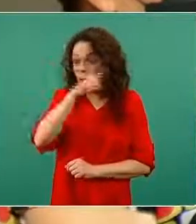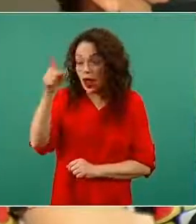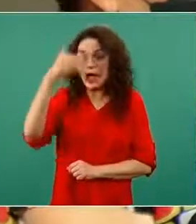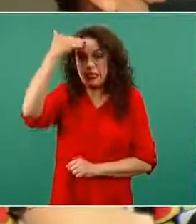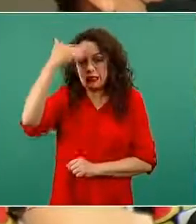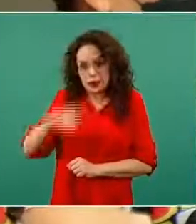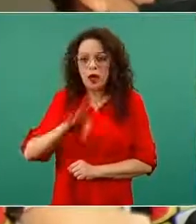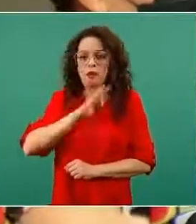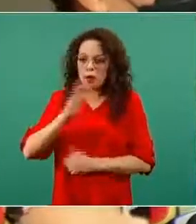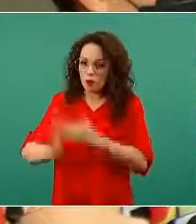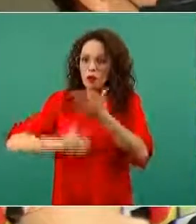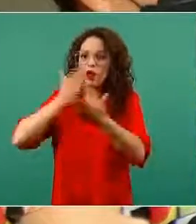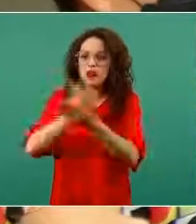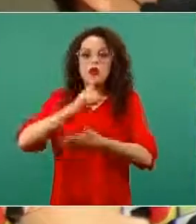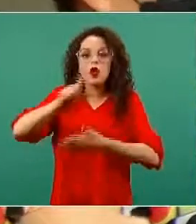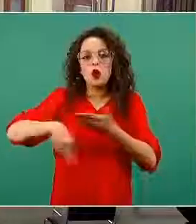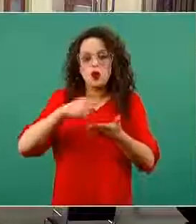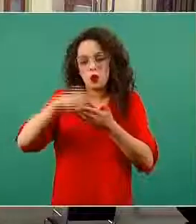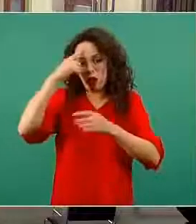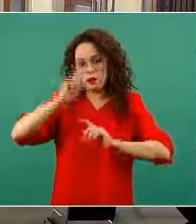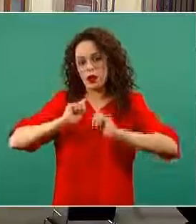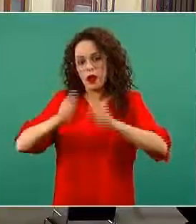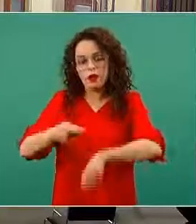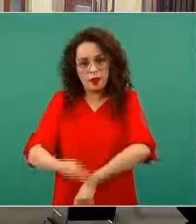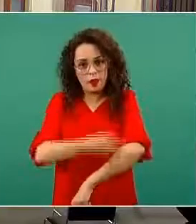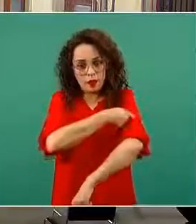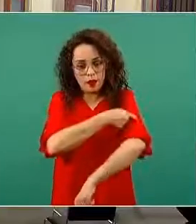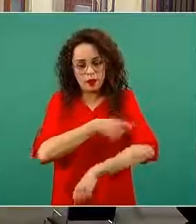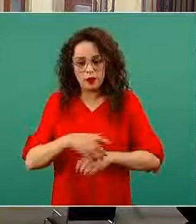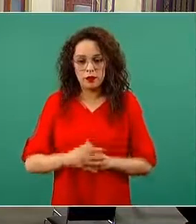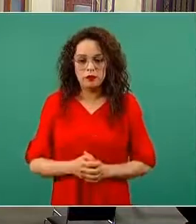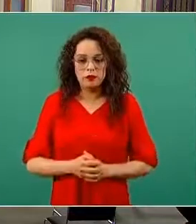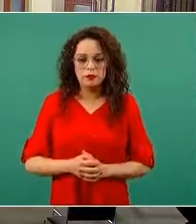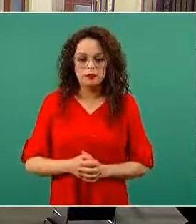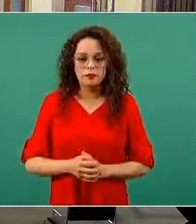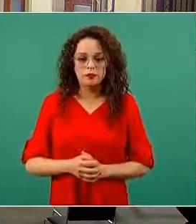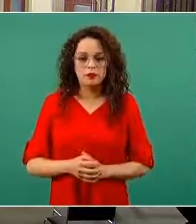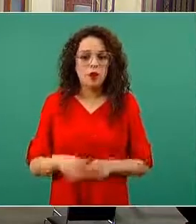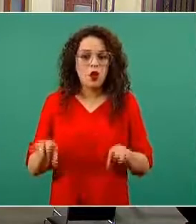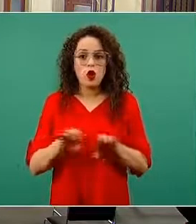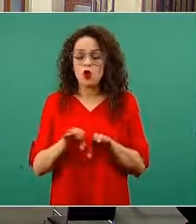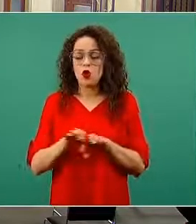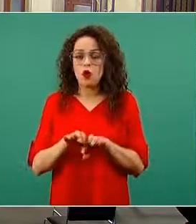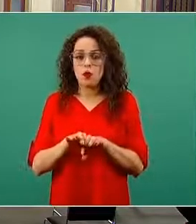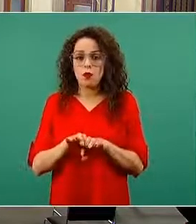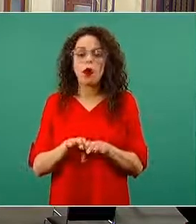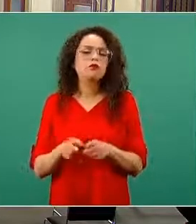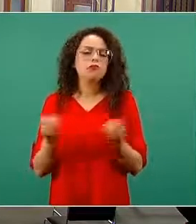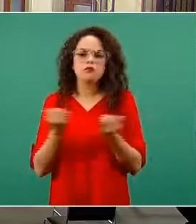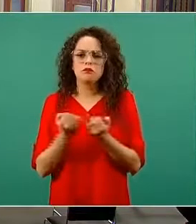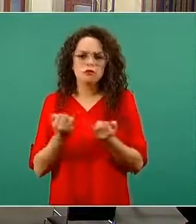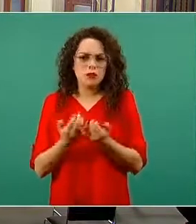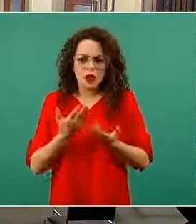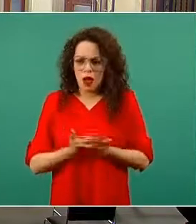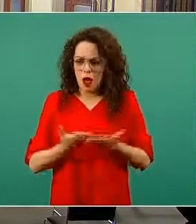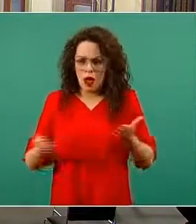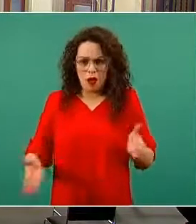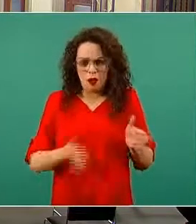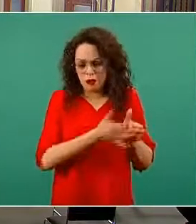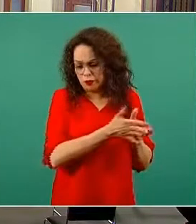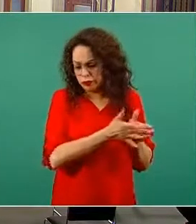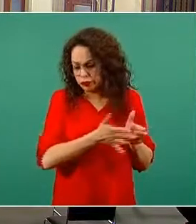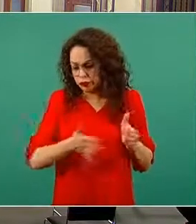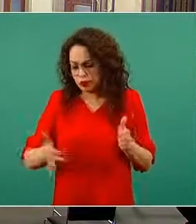y puedan acceder a la vacuna? Pues como se ha hecho hasta la fecha, a través de